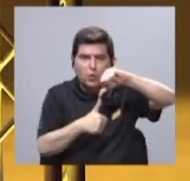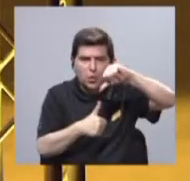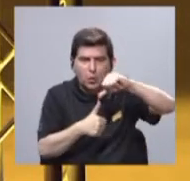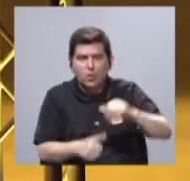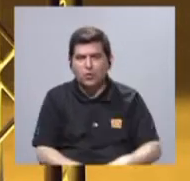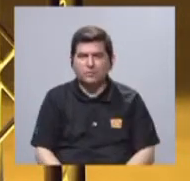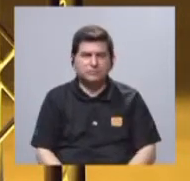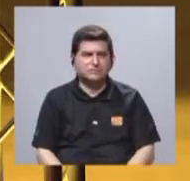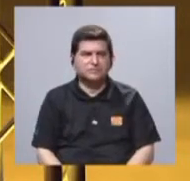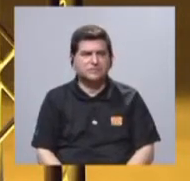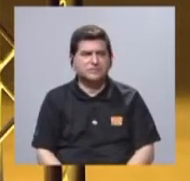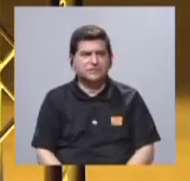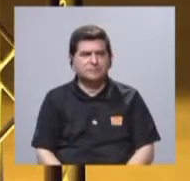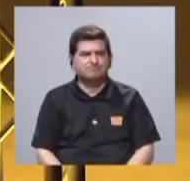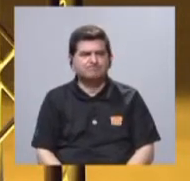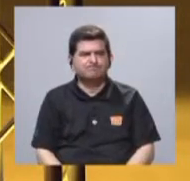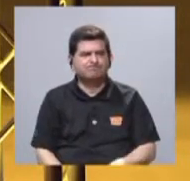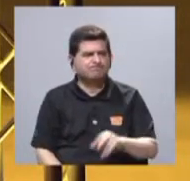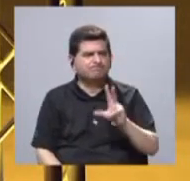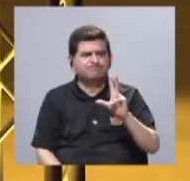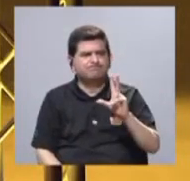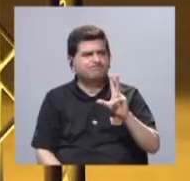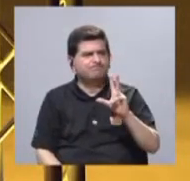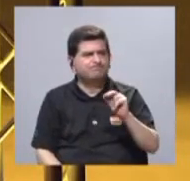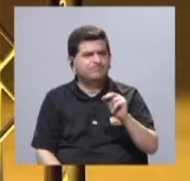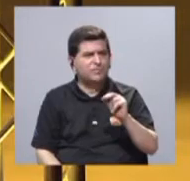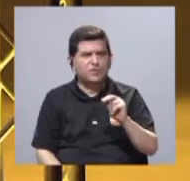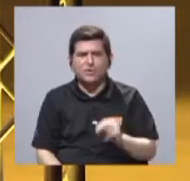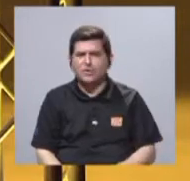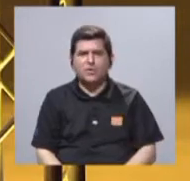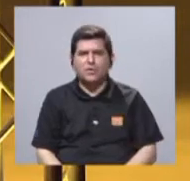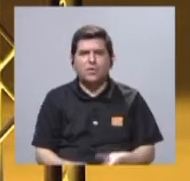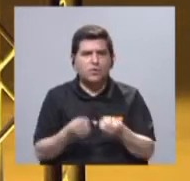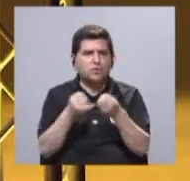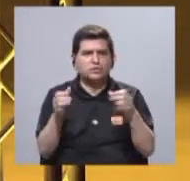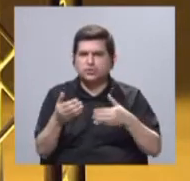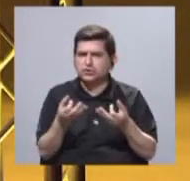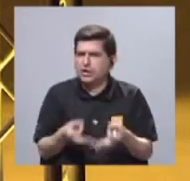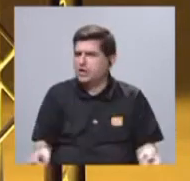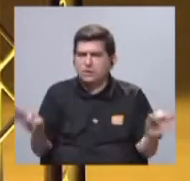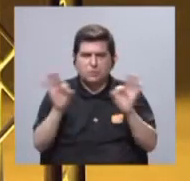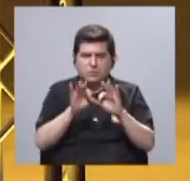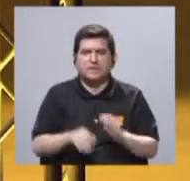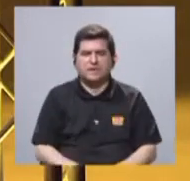de unión con Centroamérica no era